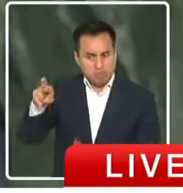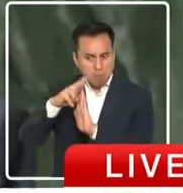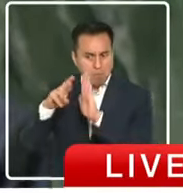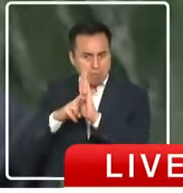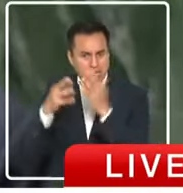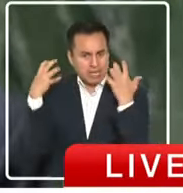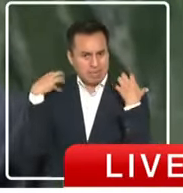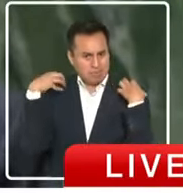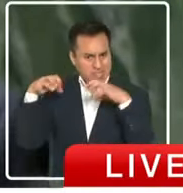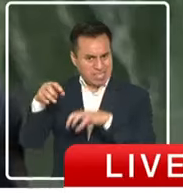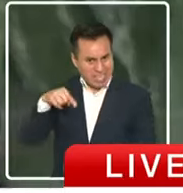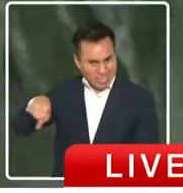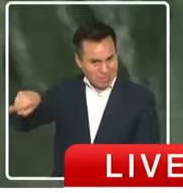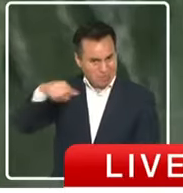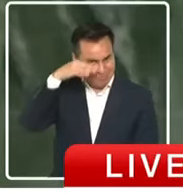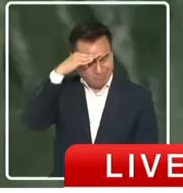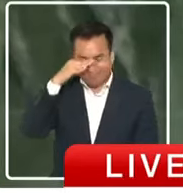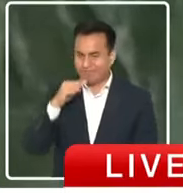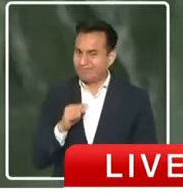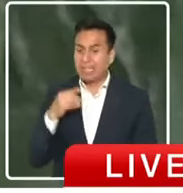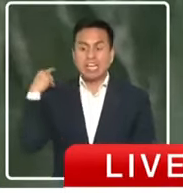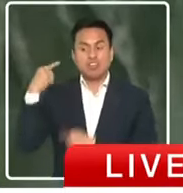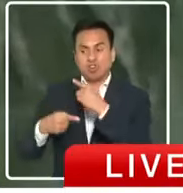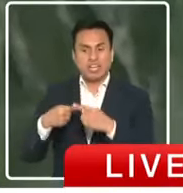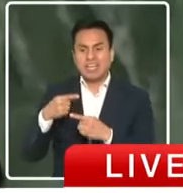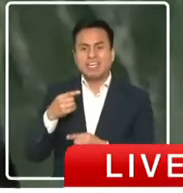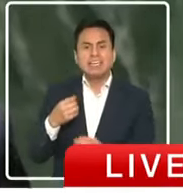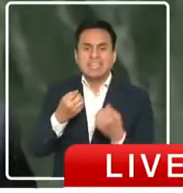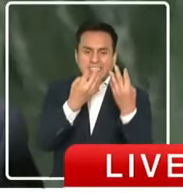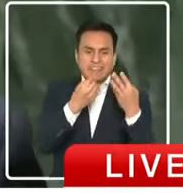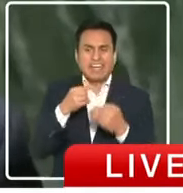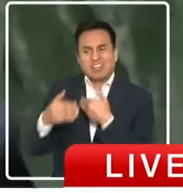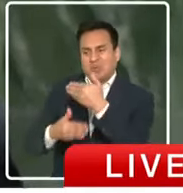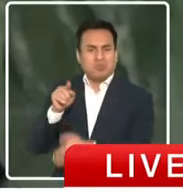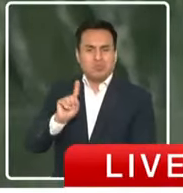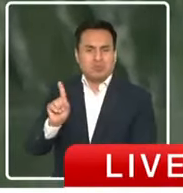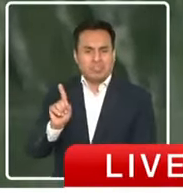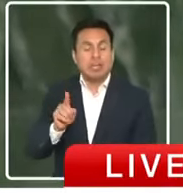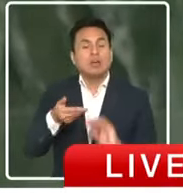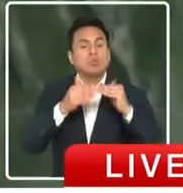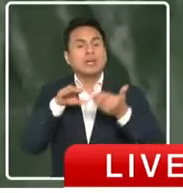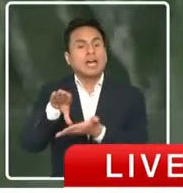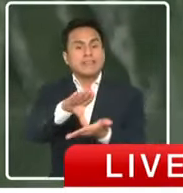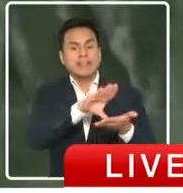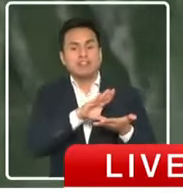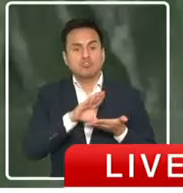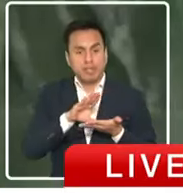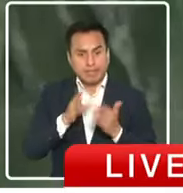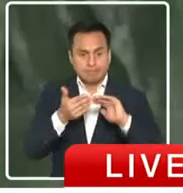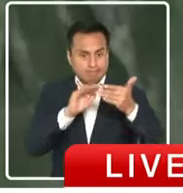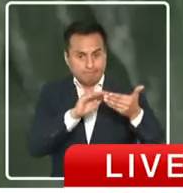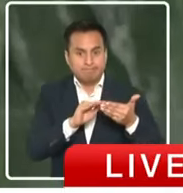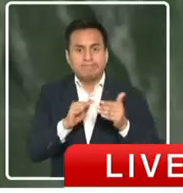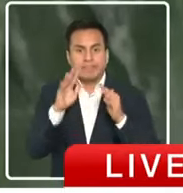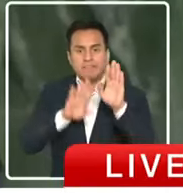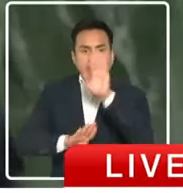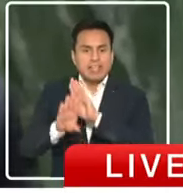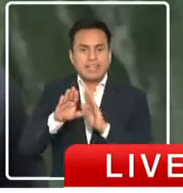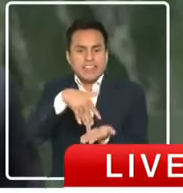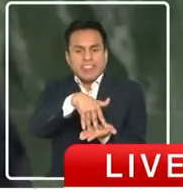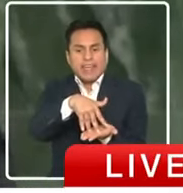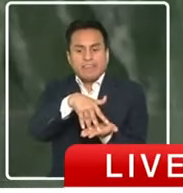autorregulen? La historia nos enseña que eso no funciona. La comunidad internacional debe velar porque los